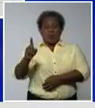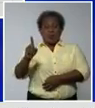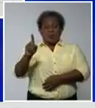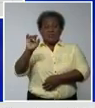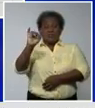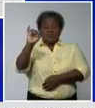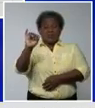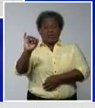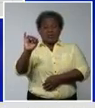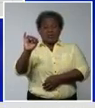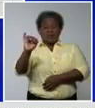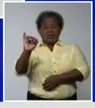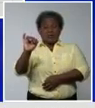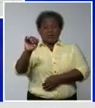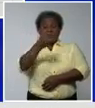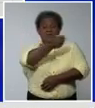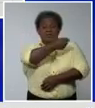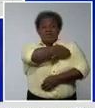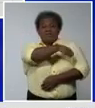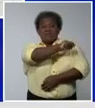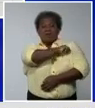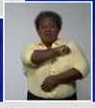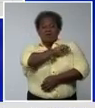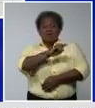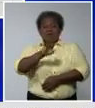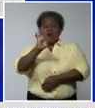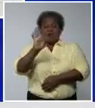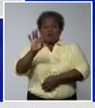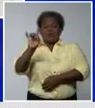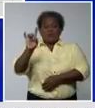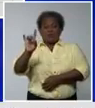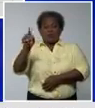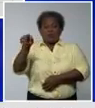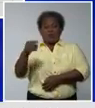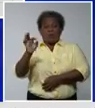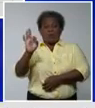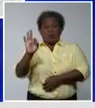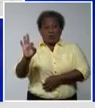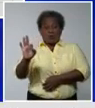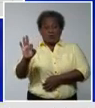91,6%, España 89,8%, Brasil